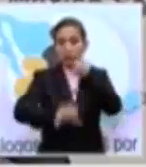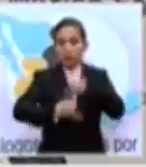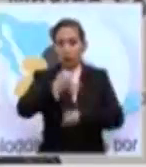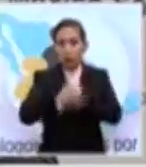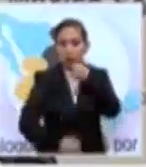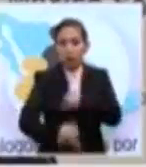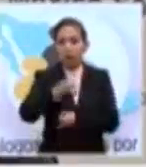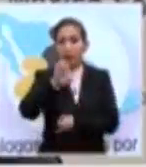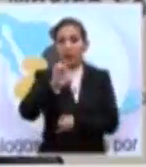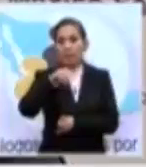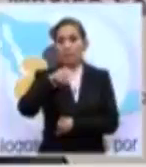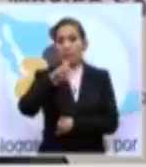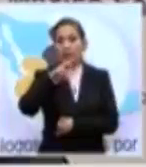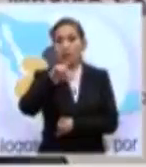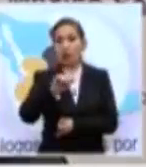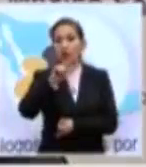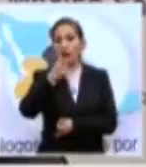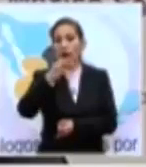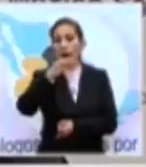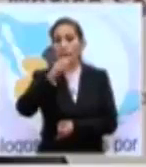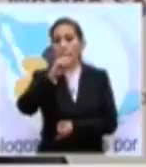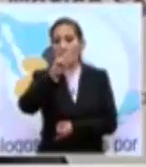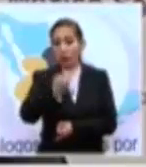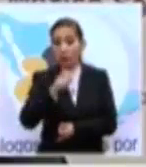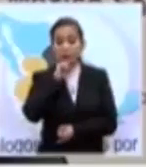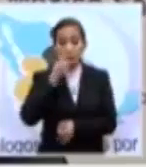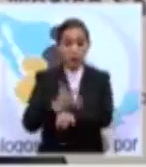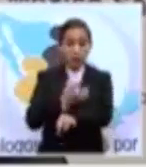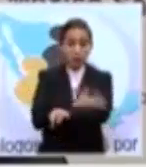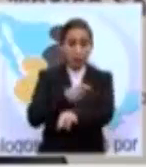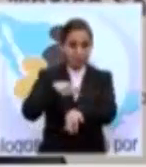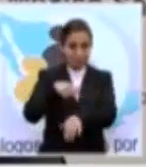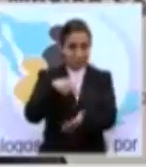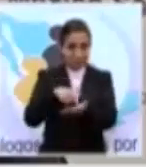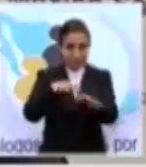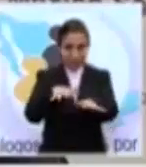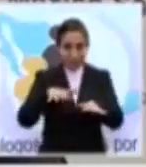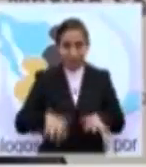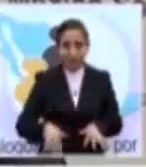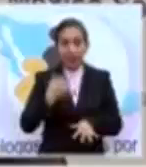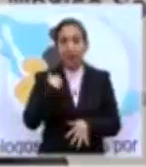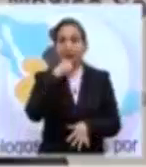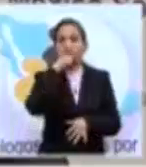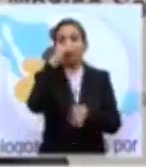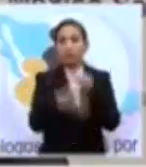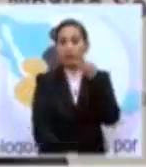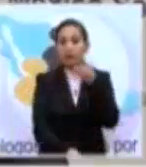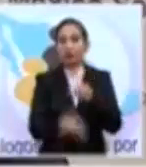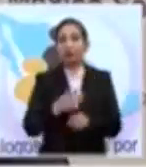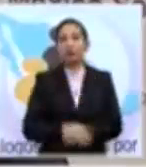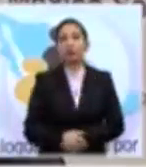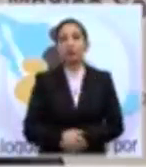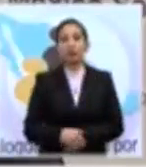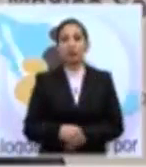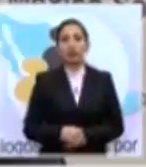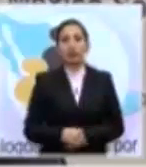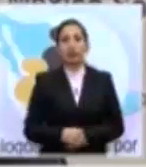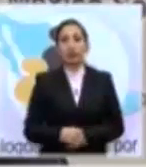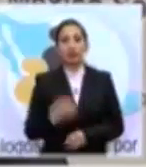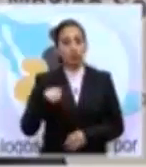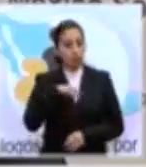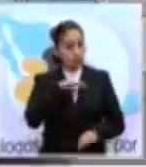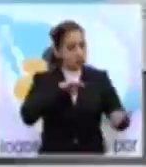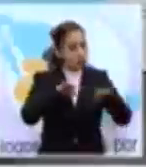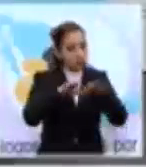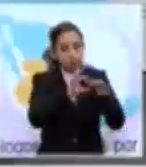Emilio Gamboa, que nos acompaña en este foro y finalmente hemos trabajado de